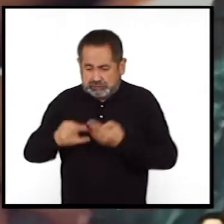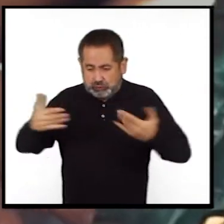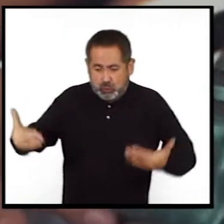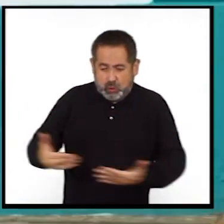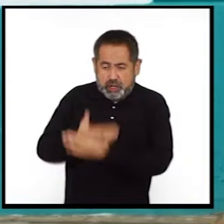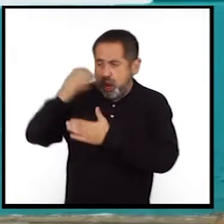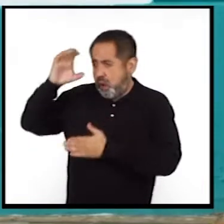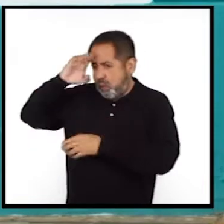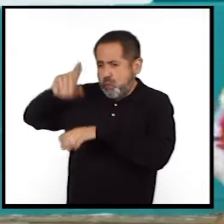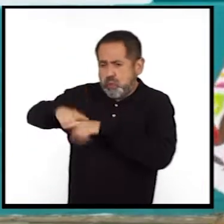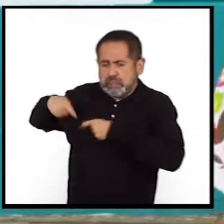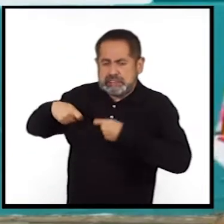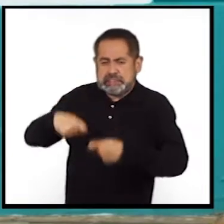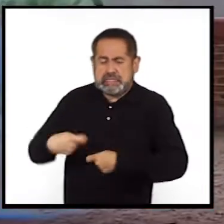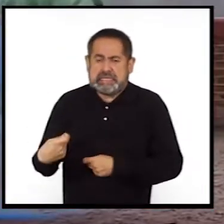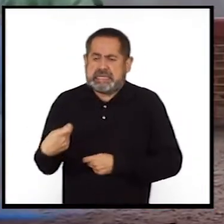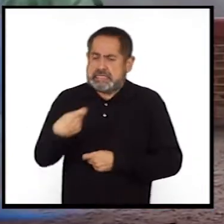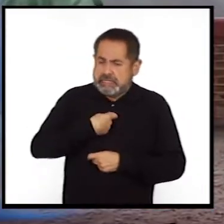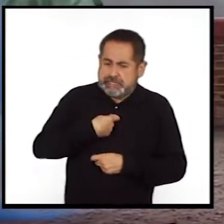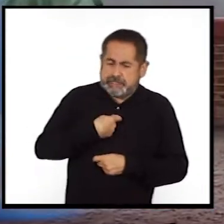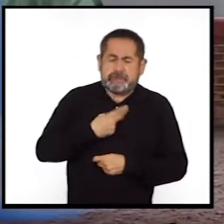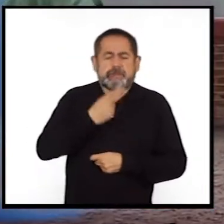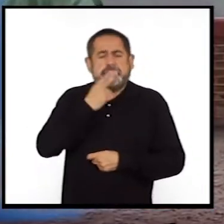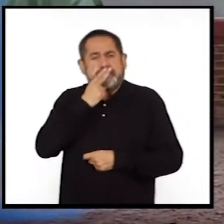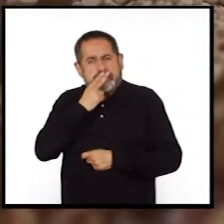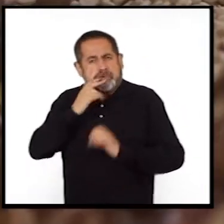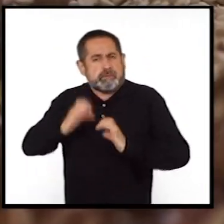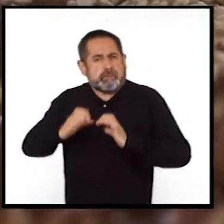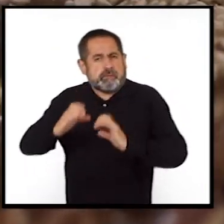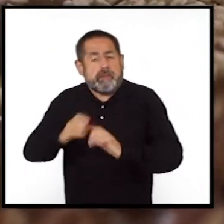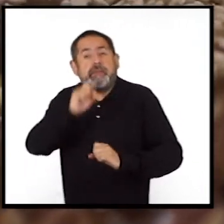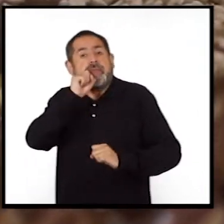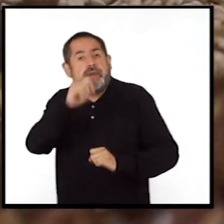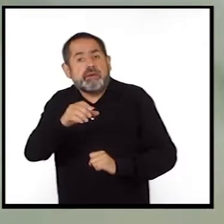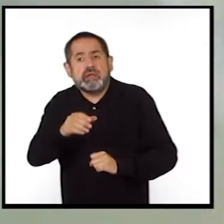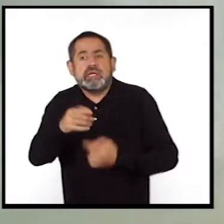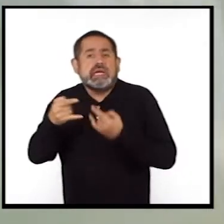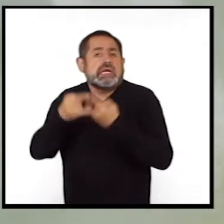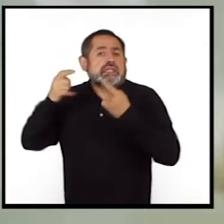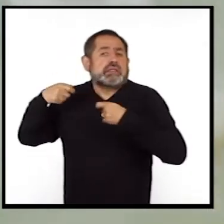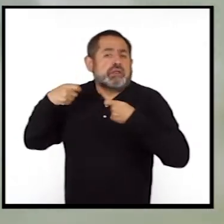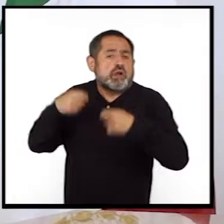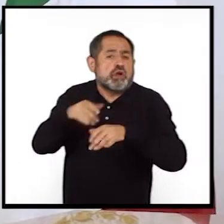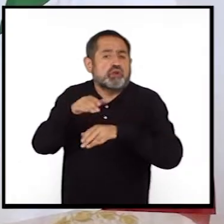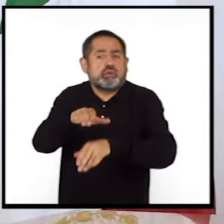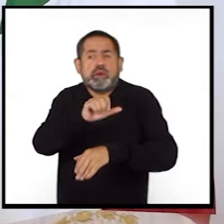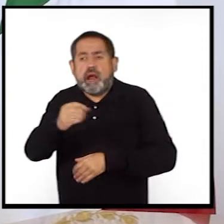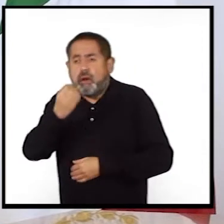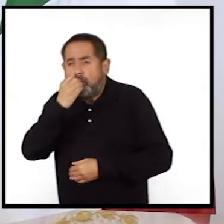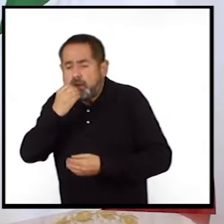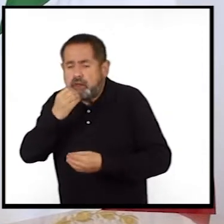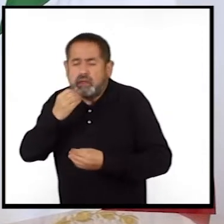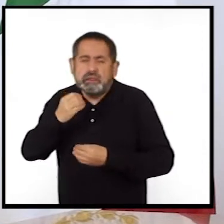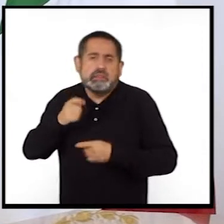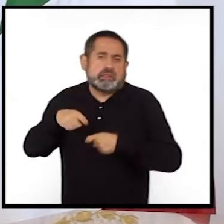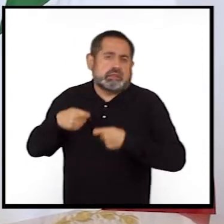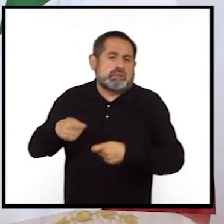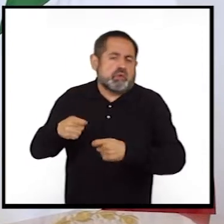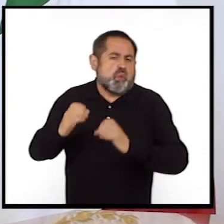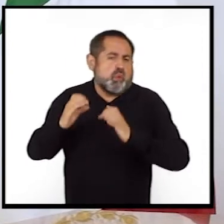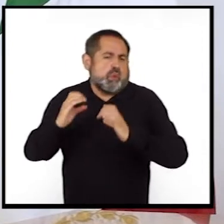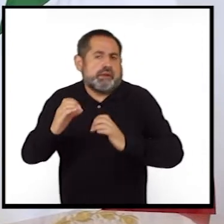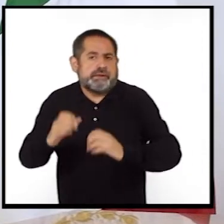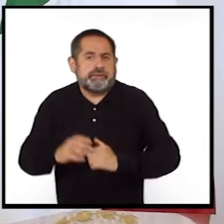identidad histórica, cultural y gastronómica. Los 132